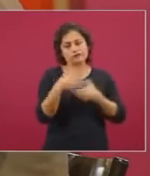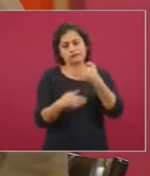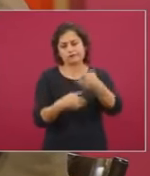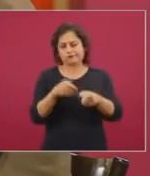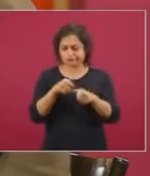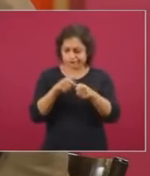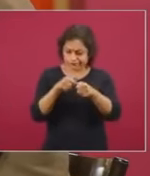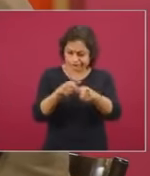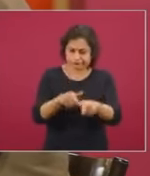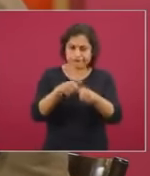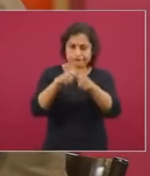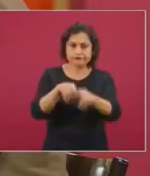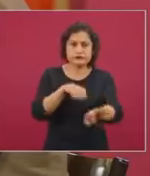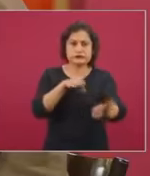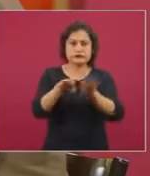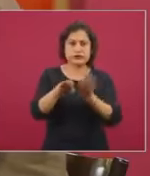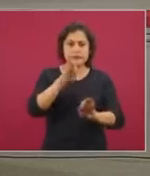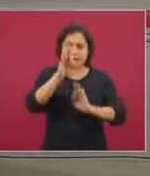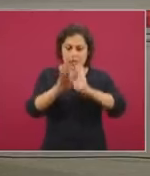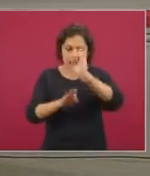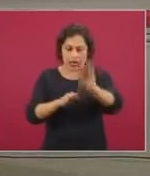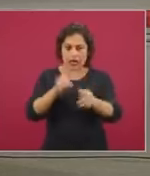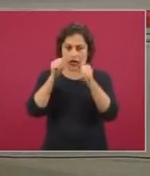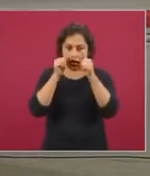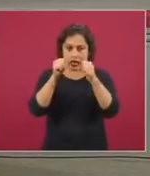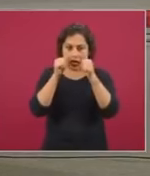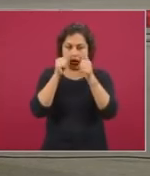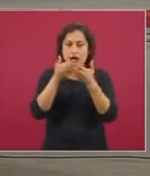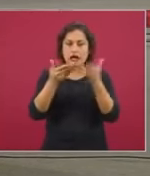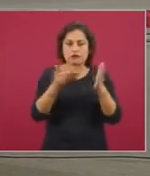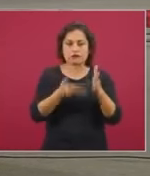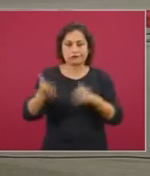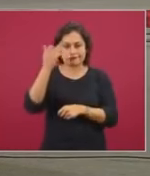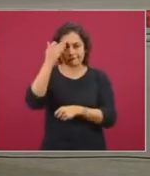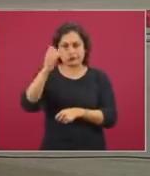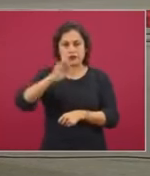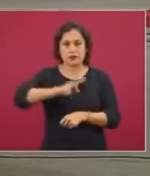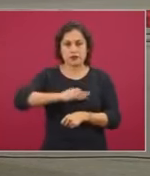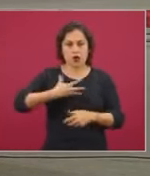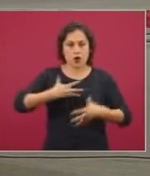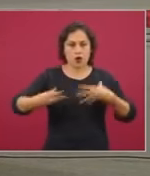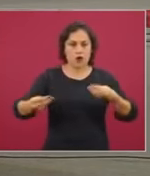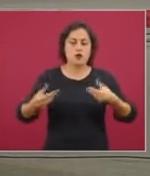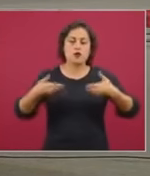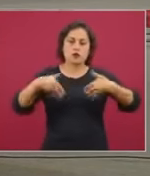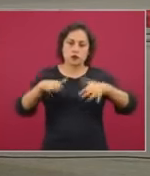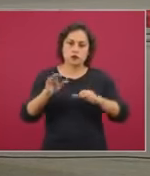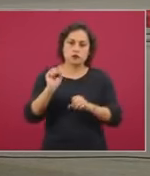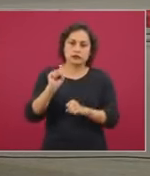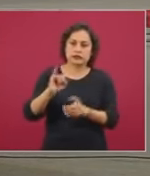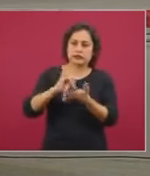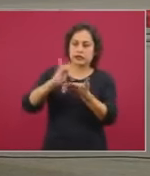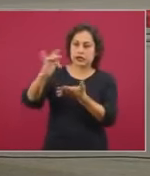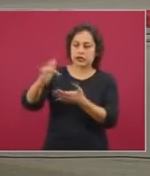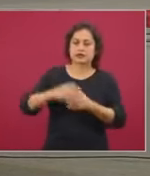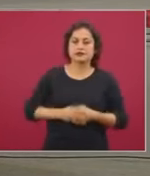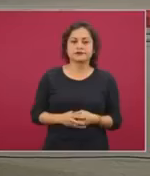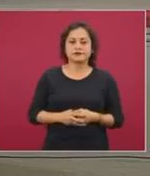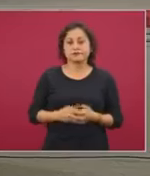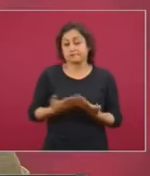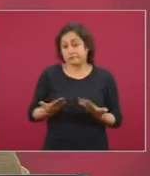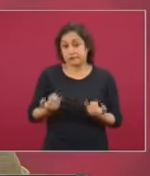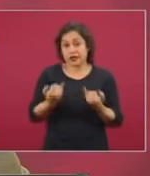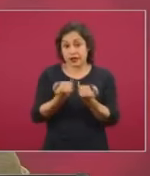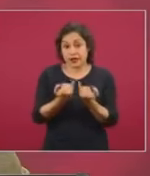trabajando en la primera línea de batalla de esta pandemia. Sí, en efecto, al igual que la población en general, pero